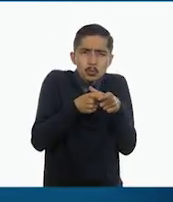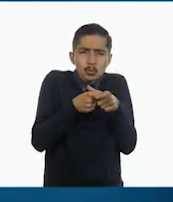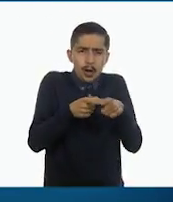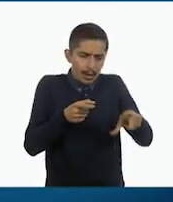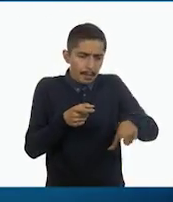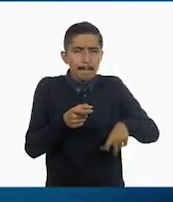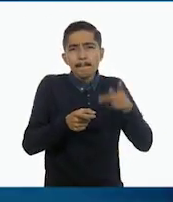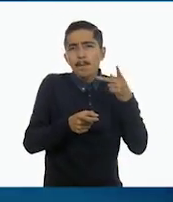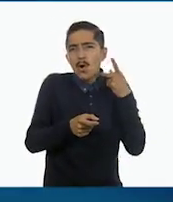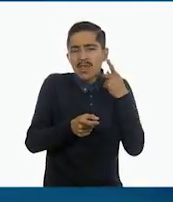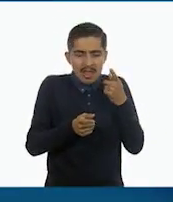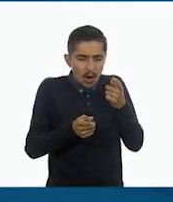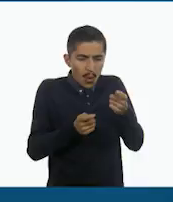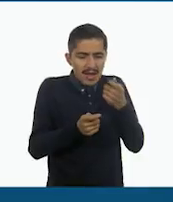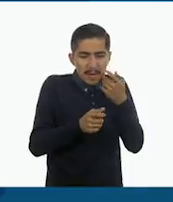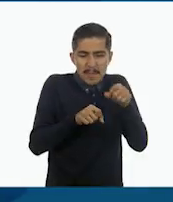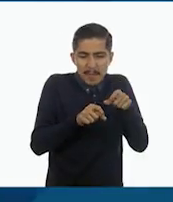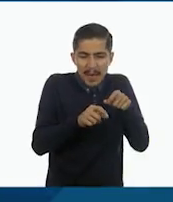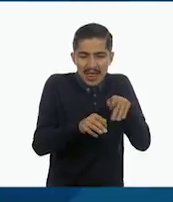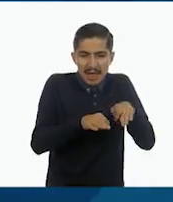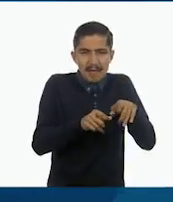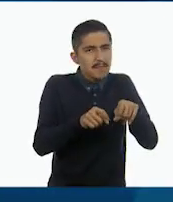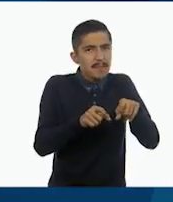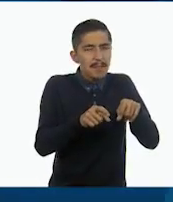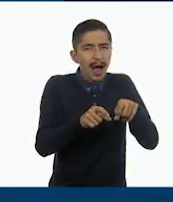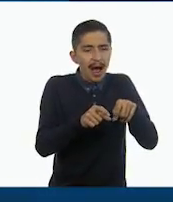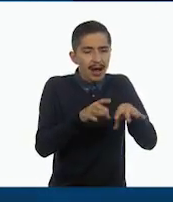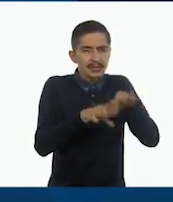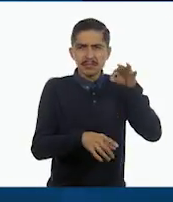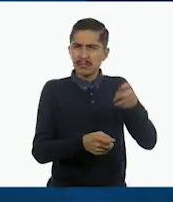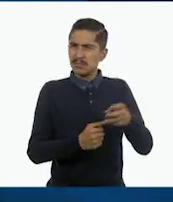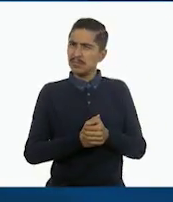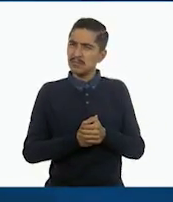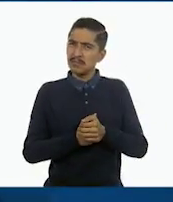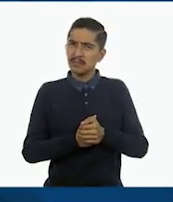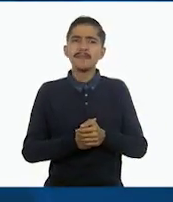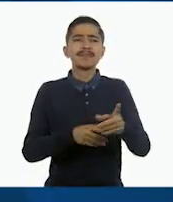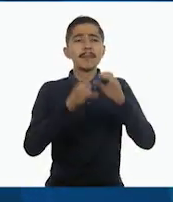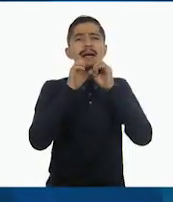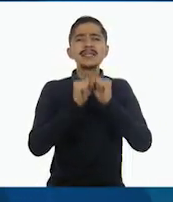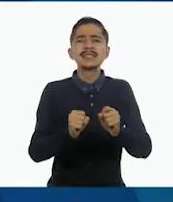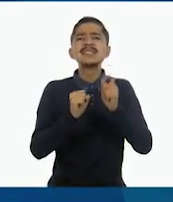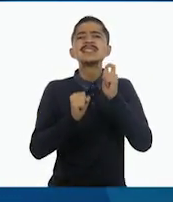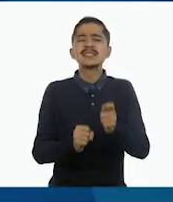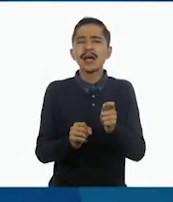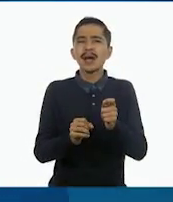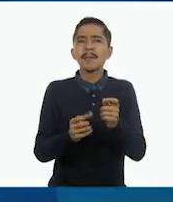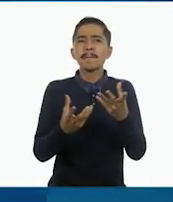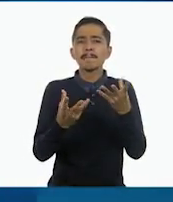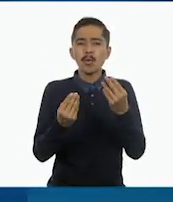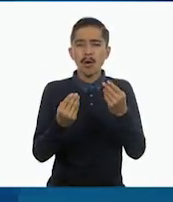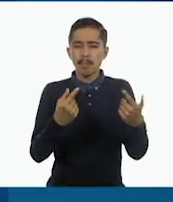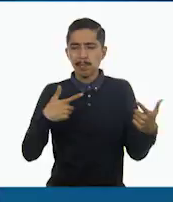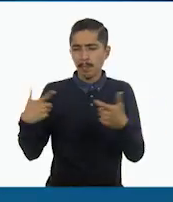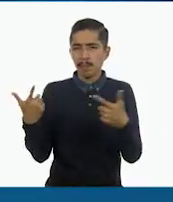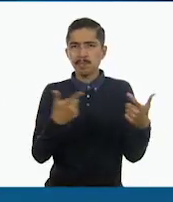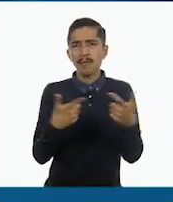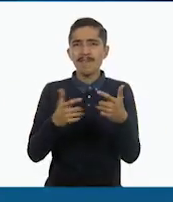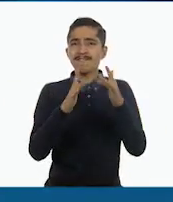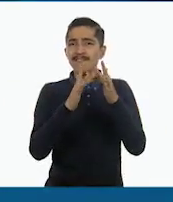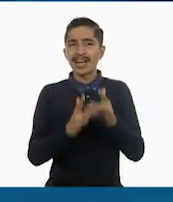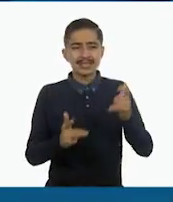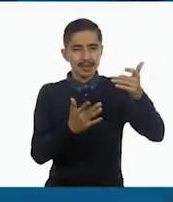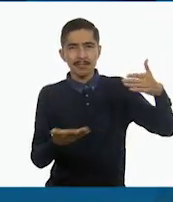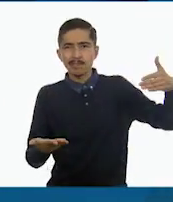de políticos conservadores. Y además, el imperio de Maximiliano era sostenido por la violencia de las armas del ejército invasor